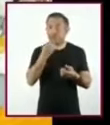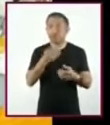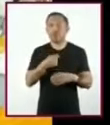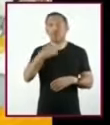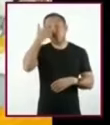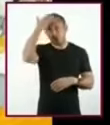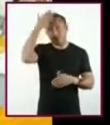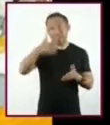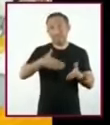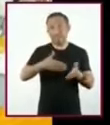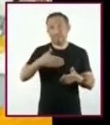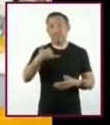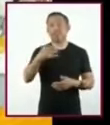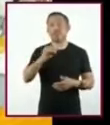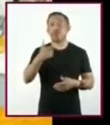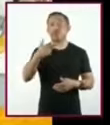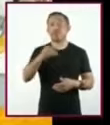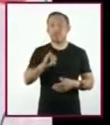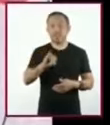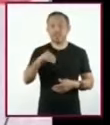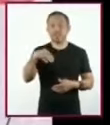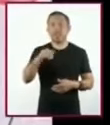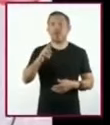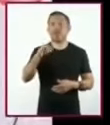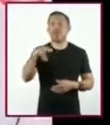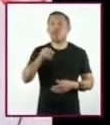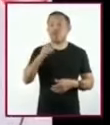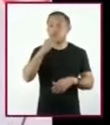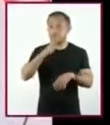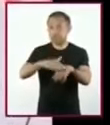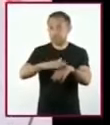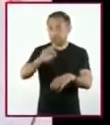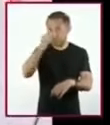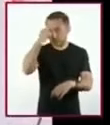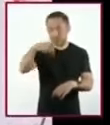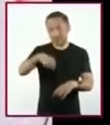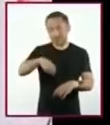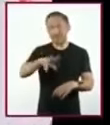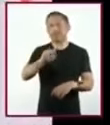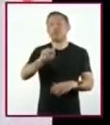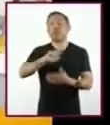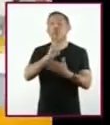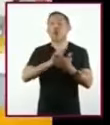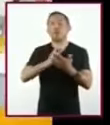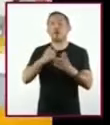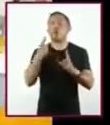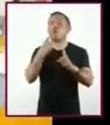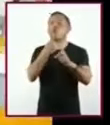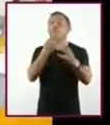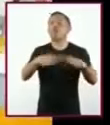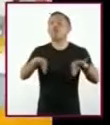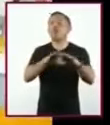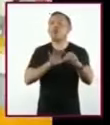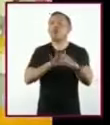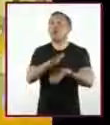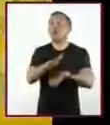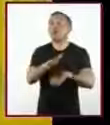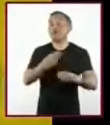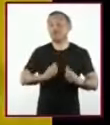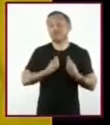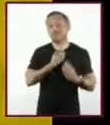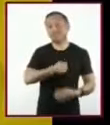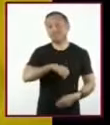Yogi Mariano Garcés. Y recuerda que siempre la meta aquí en tu programa es vivir sano.